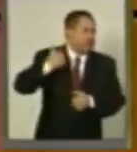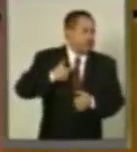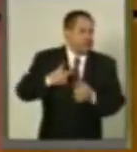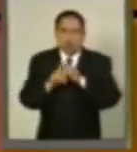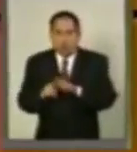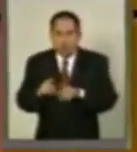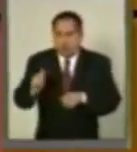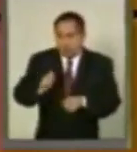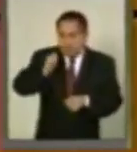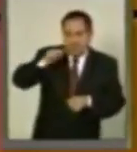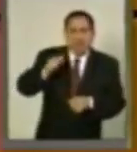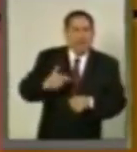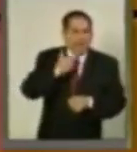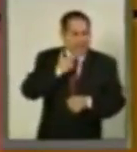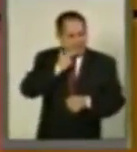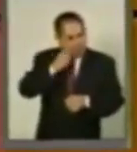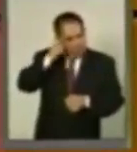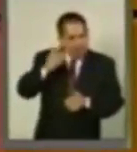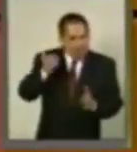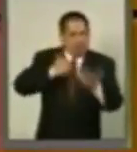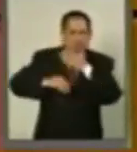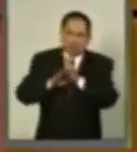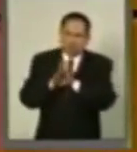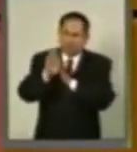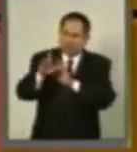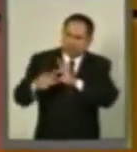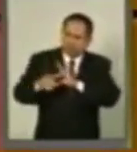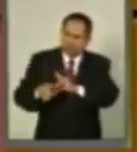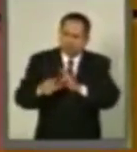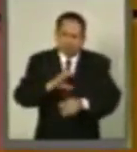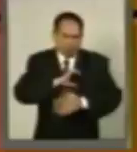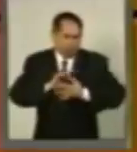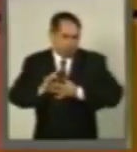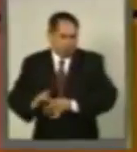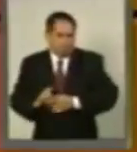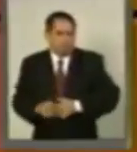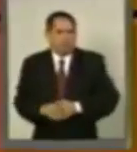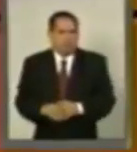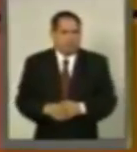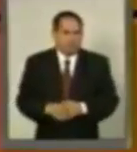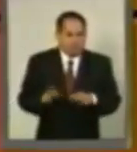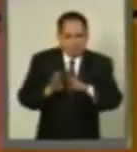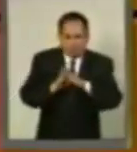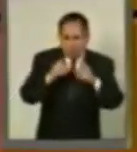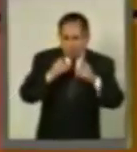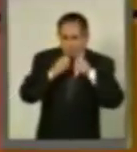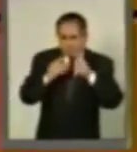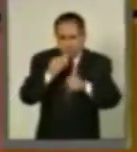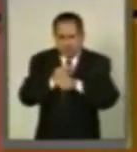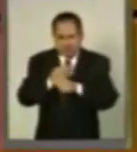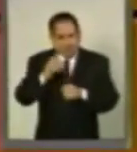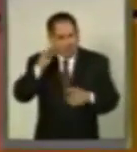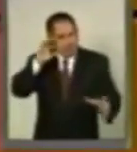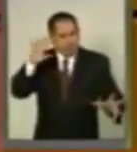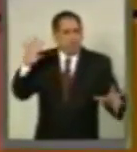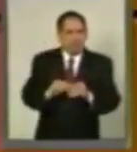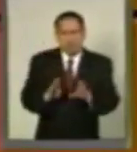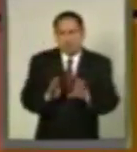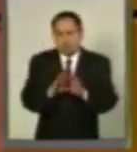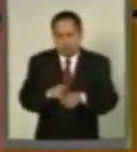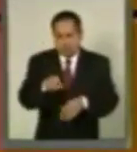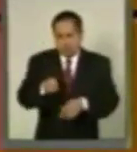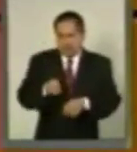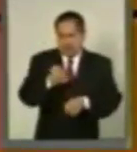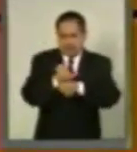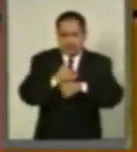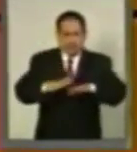como una palanca para el desarrollo, la unión y la fraternidad. El balance que hoy realizamos como parte de este